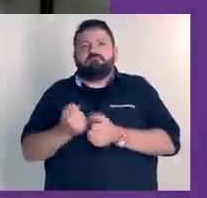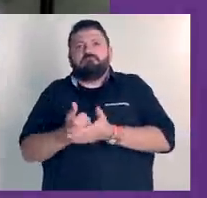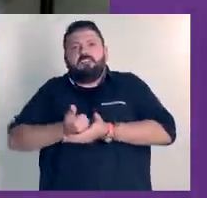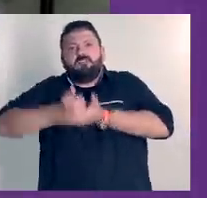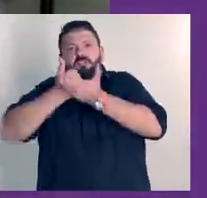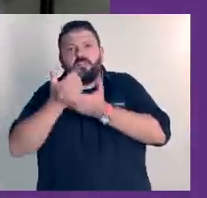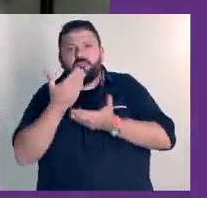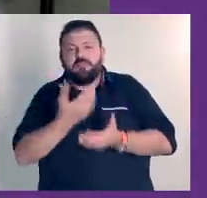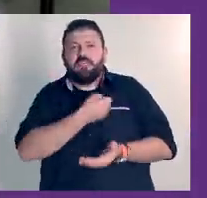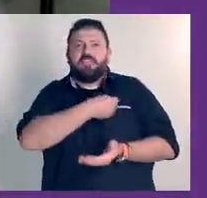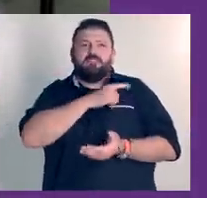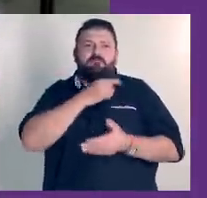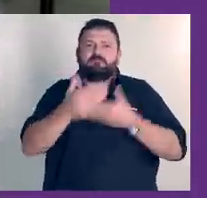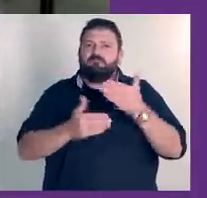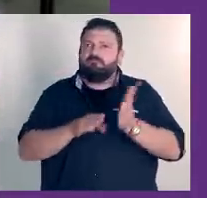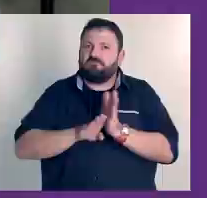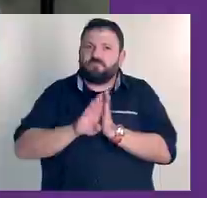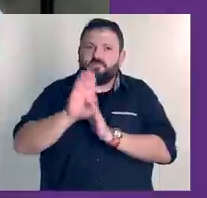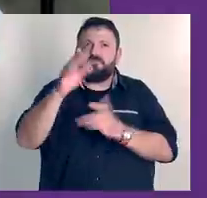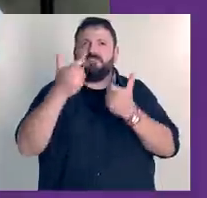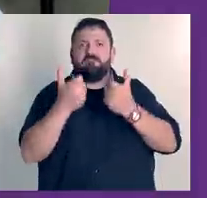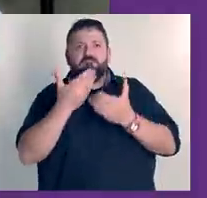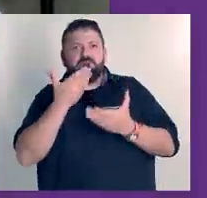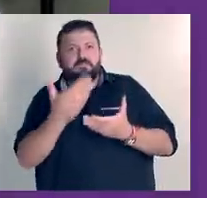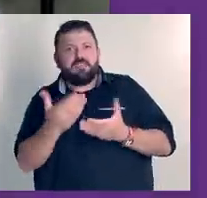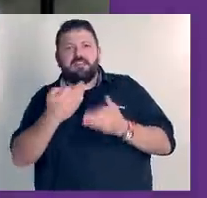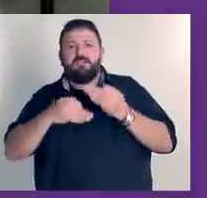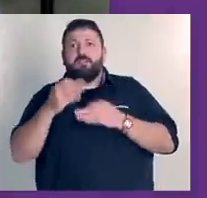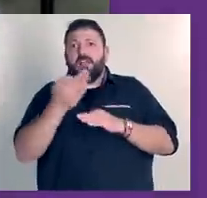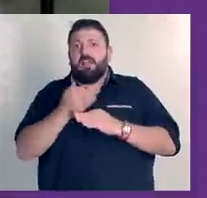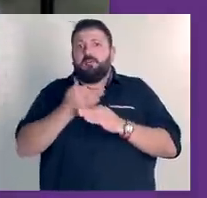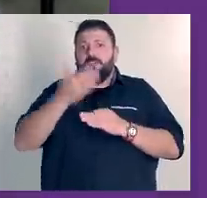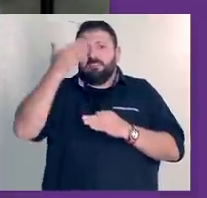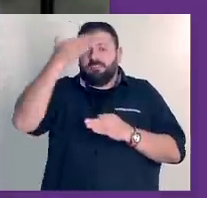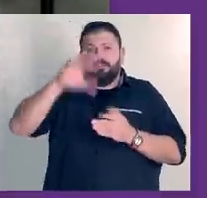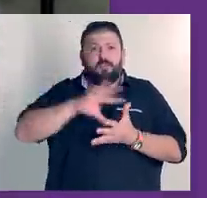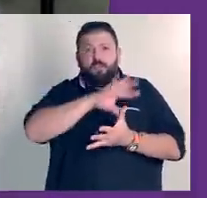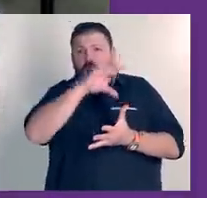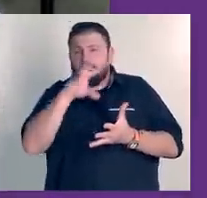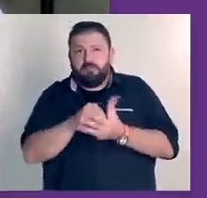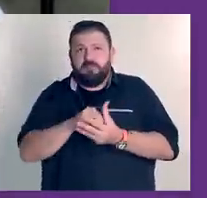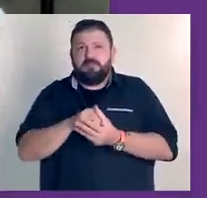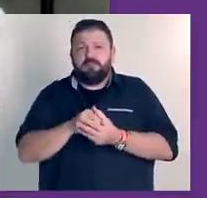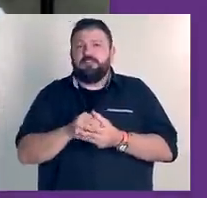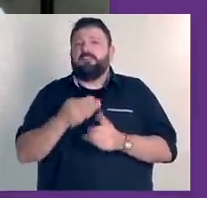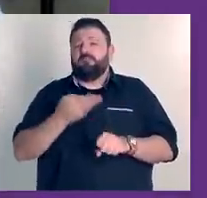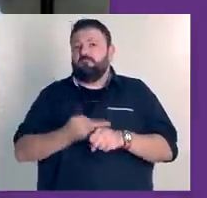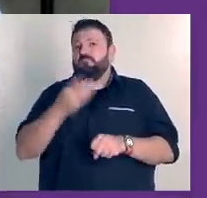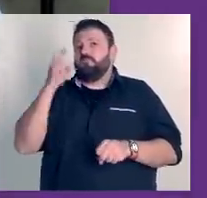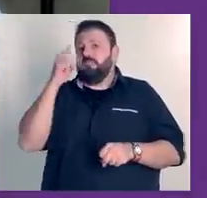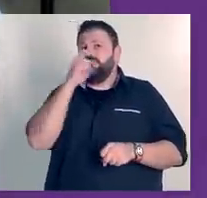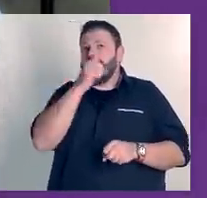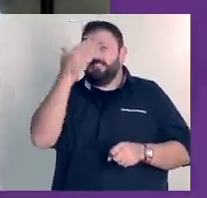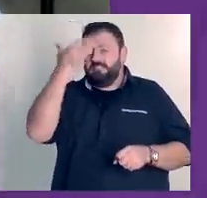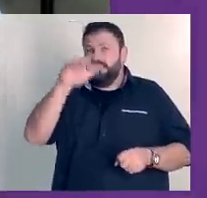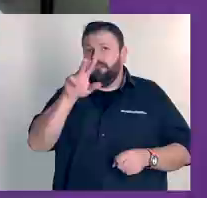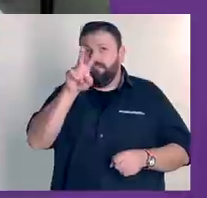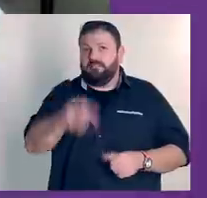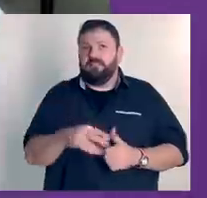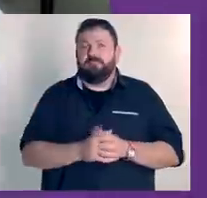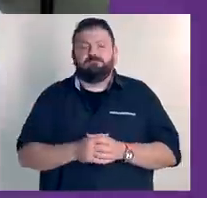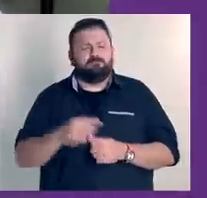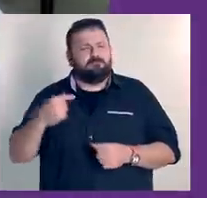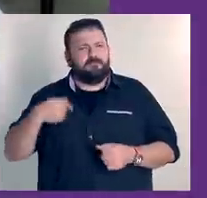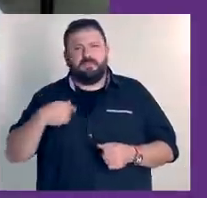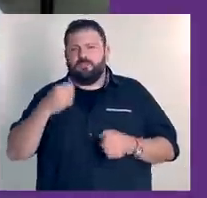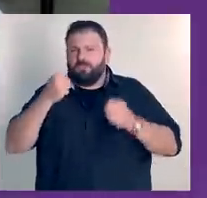adelante a pesar de la adversidad económica que hay en nuestro estado y que tiene la economía completamente muy difícil, ¿verdad? Y bueno, pues estoy segura que